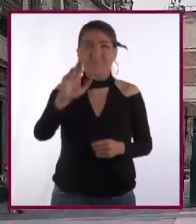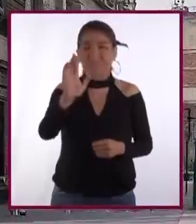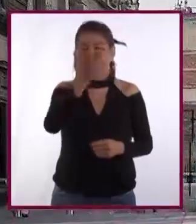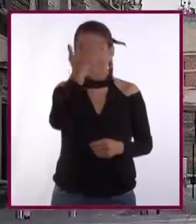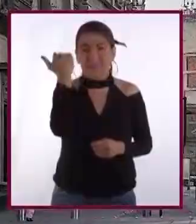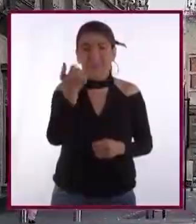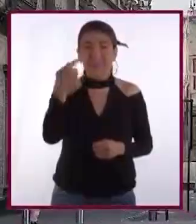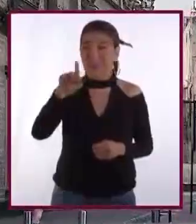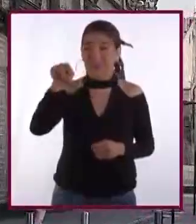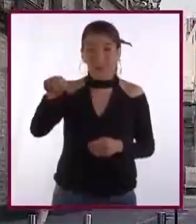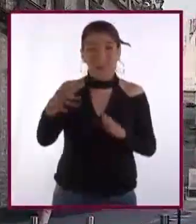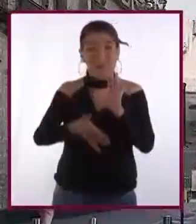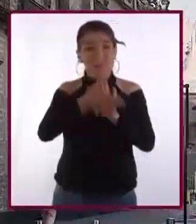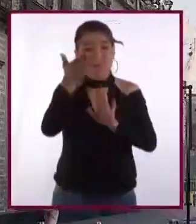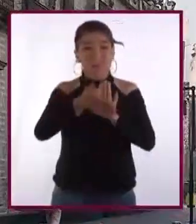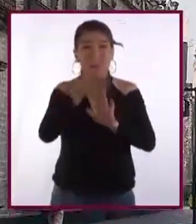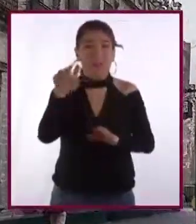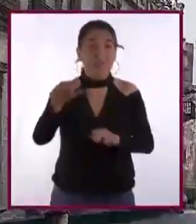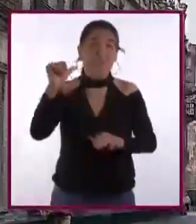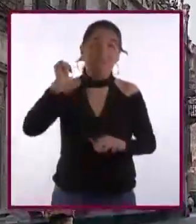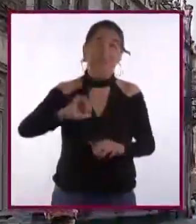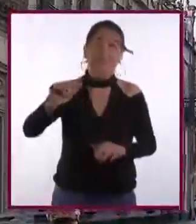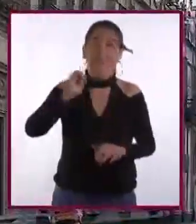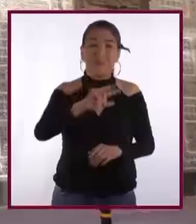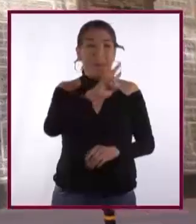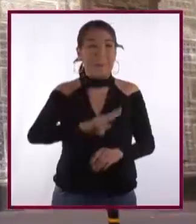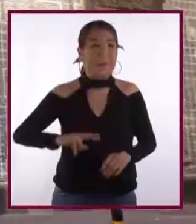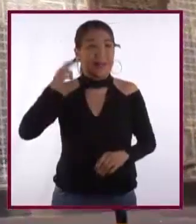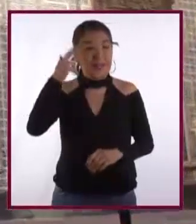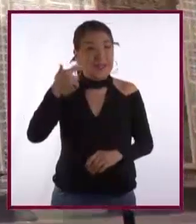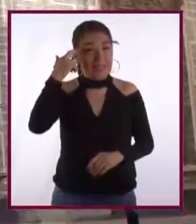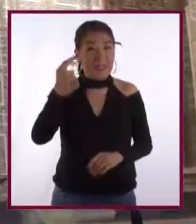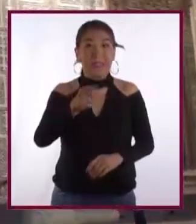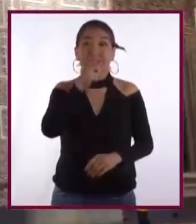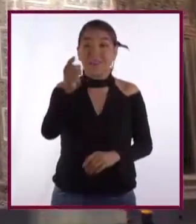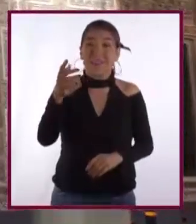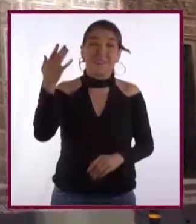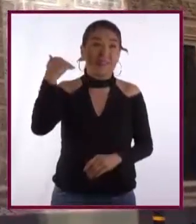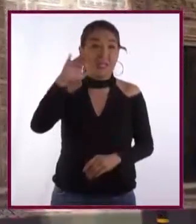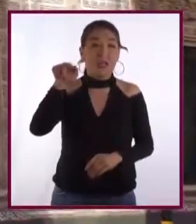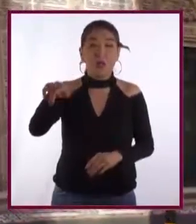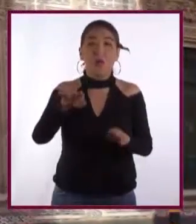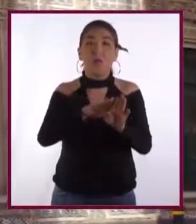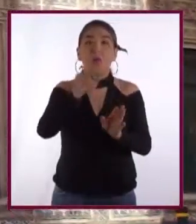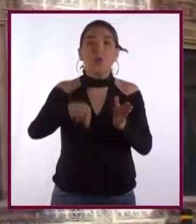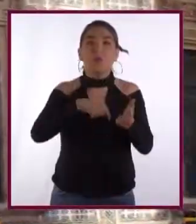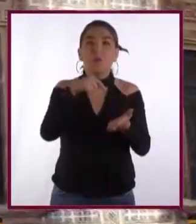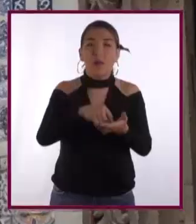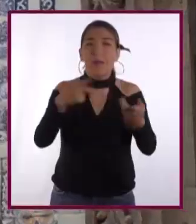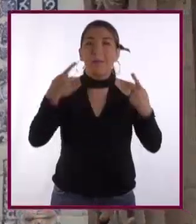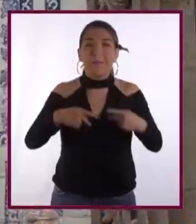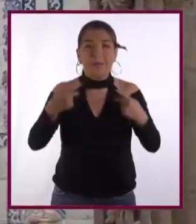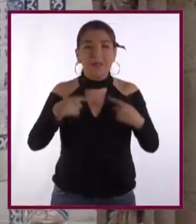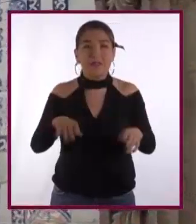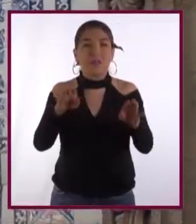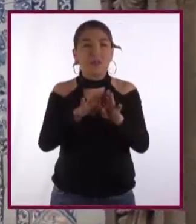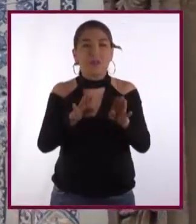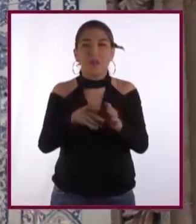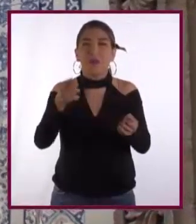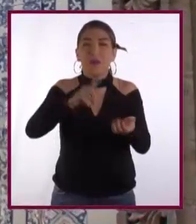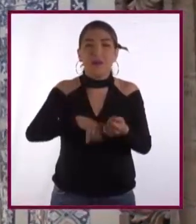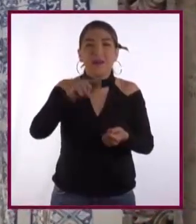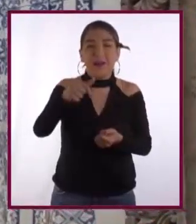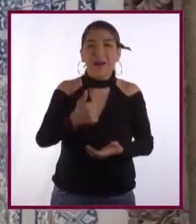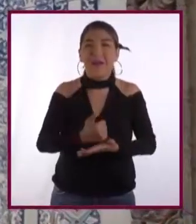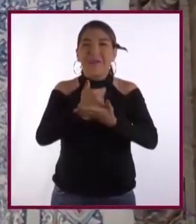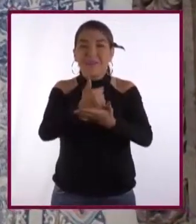no sabía, pero como es un edificio que se construyó desde la época virreinal, se dice que el edificio fue un refugio de los que simpatizaban con